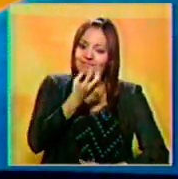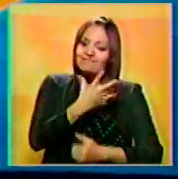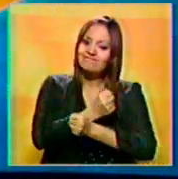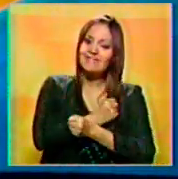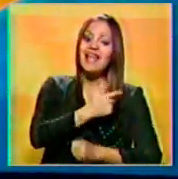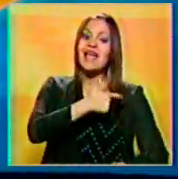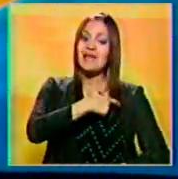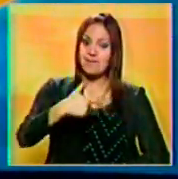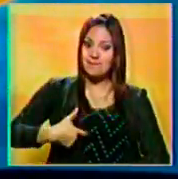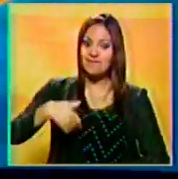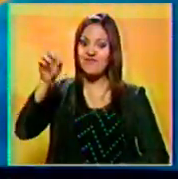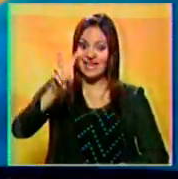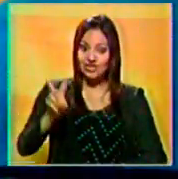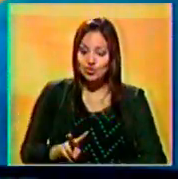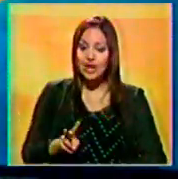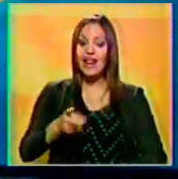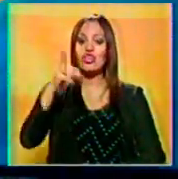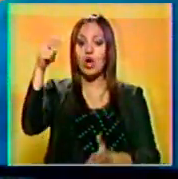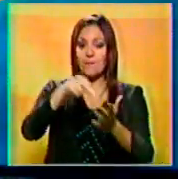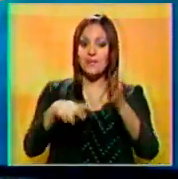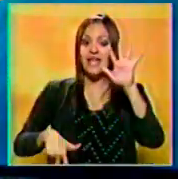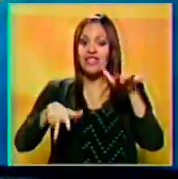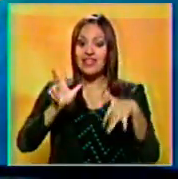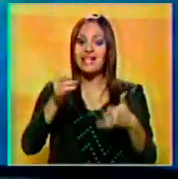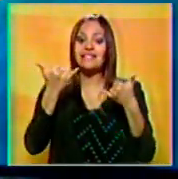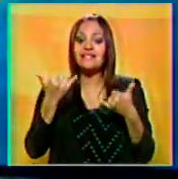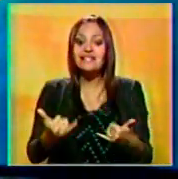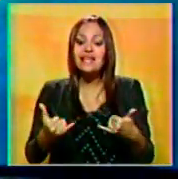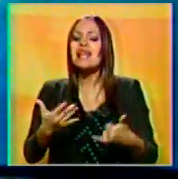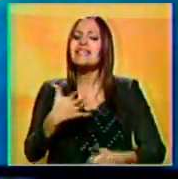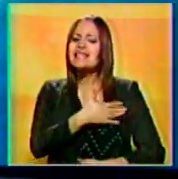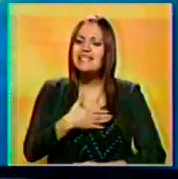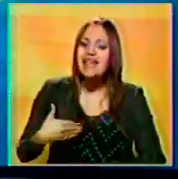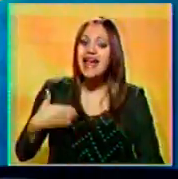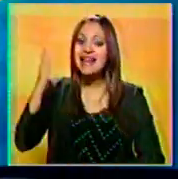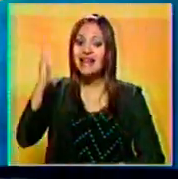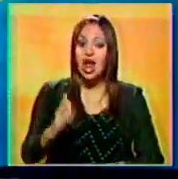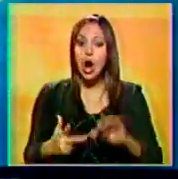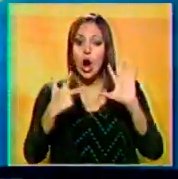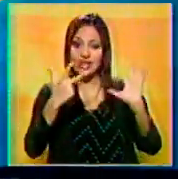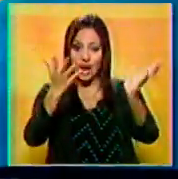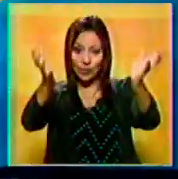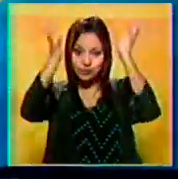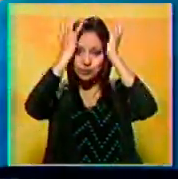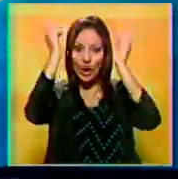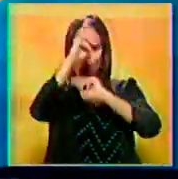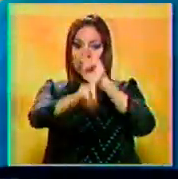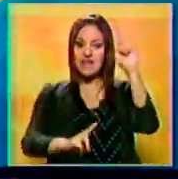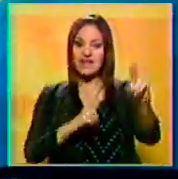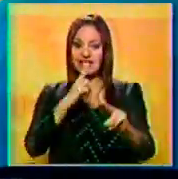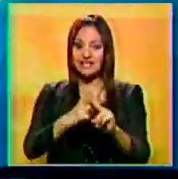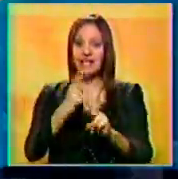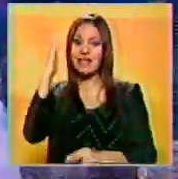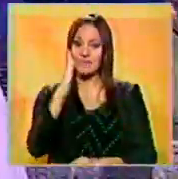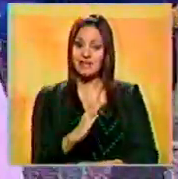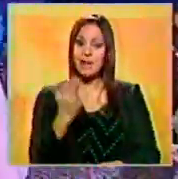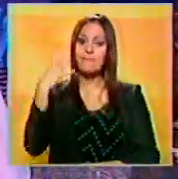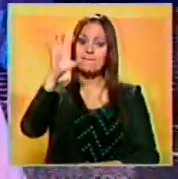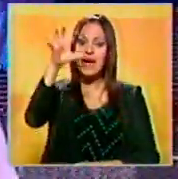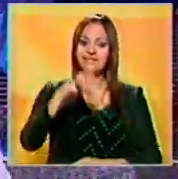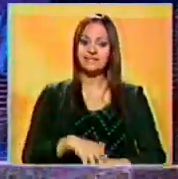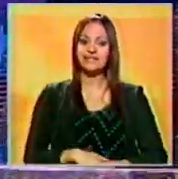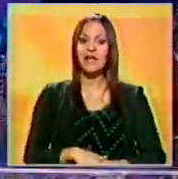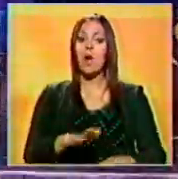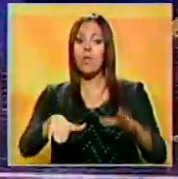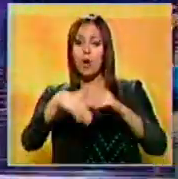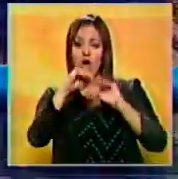Venezuela 2013, Migdelis Castellanos, se encuentra con ganas de traerse la octava corona universal a nuestro país. Y es que la